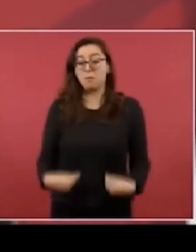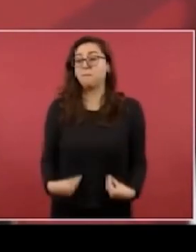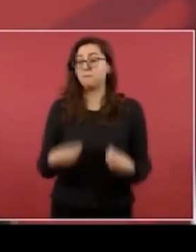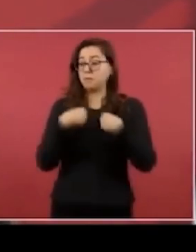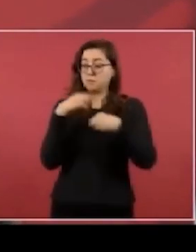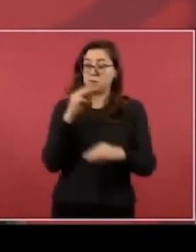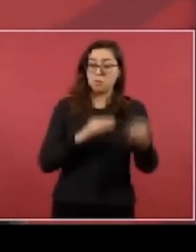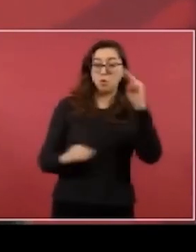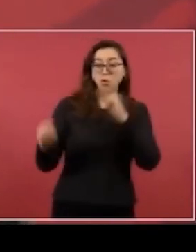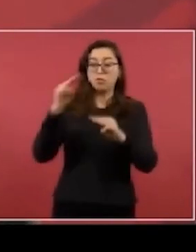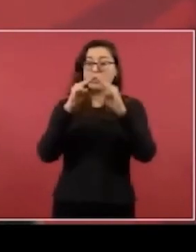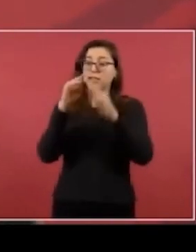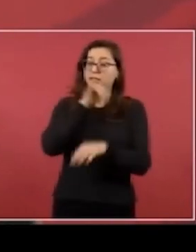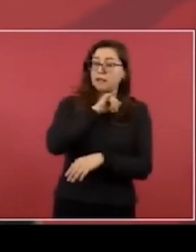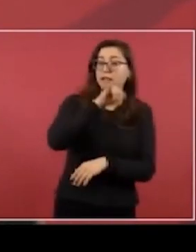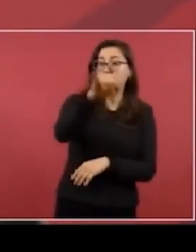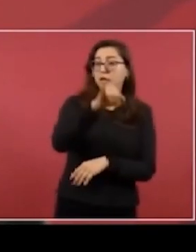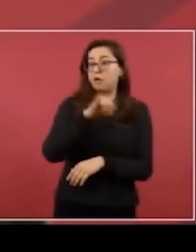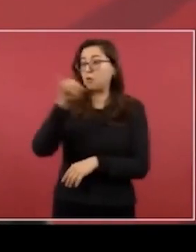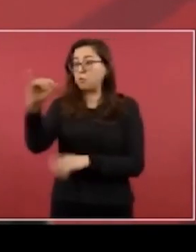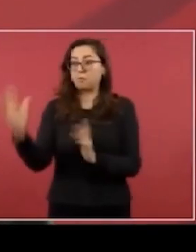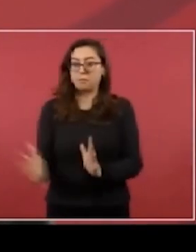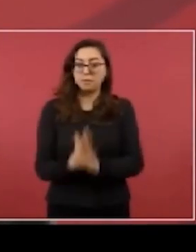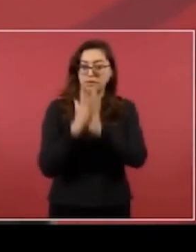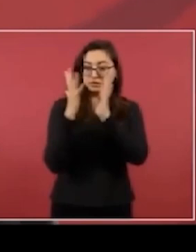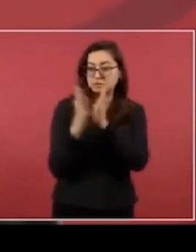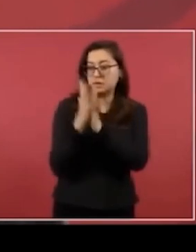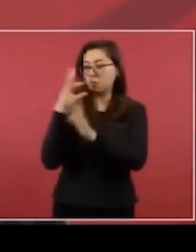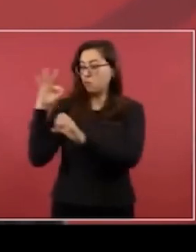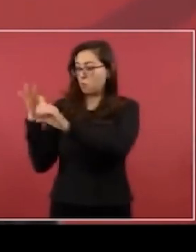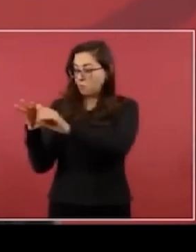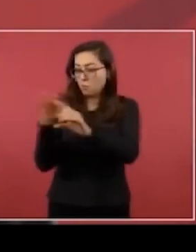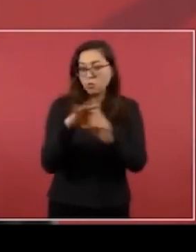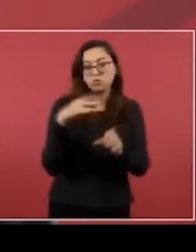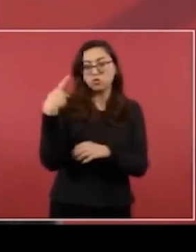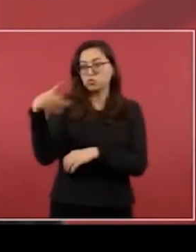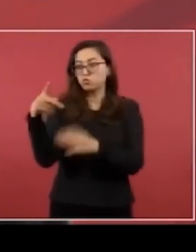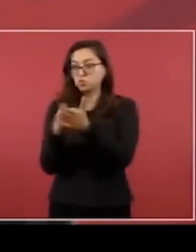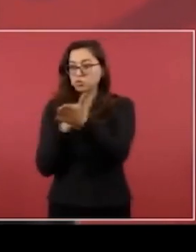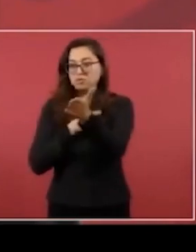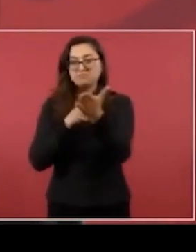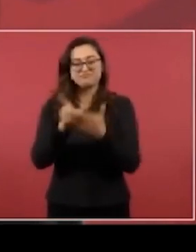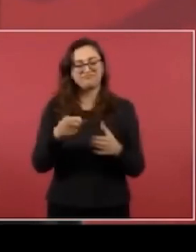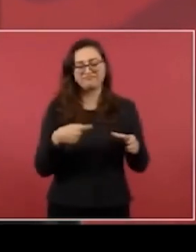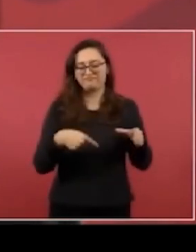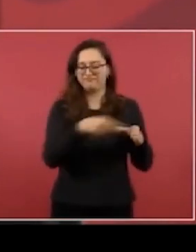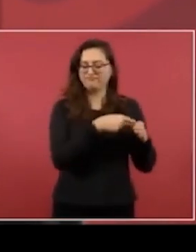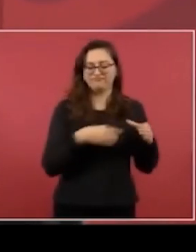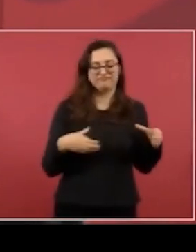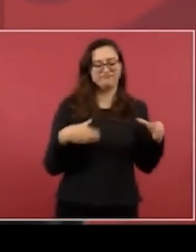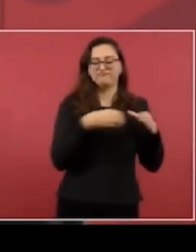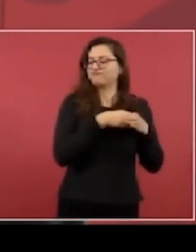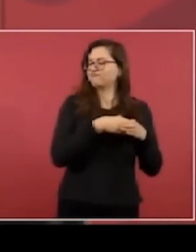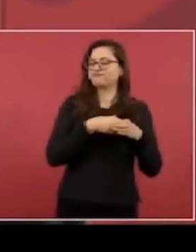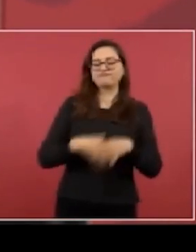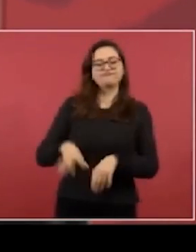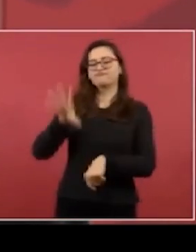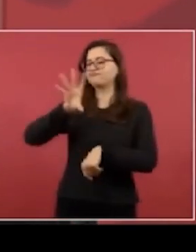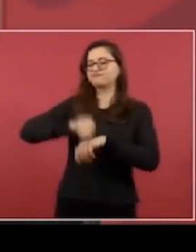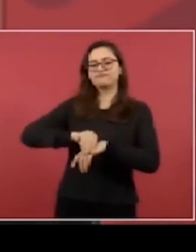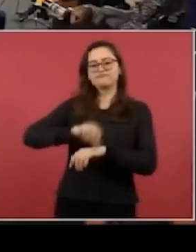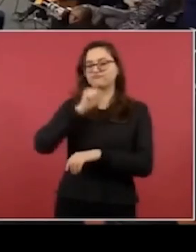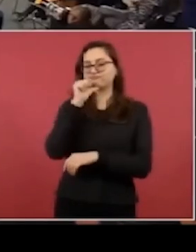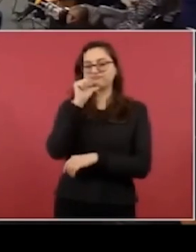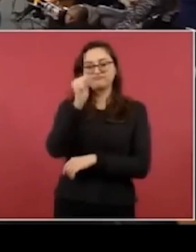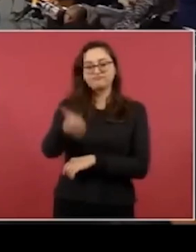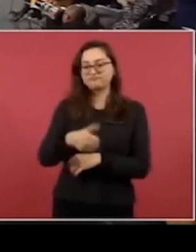participen en la vida pública y ejerzan sus derechos políticos y que